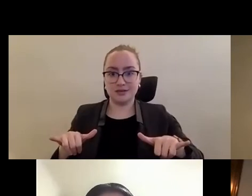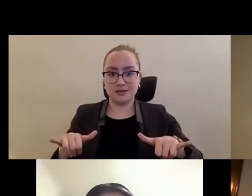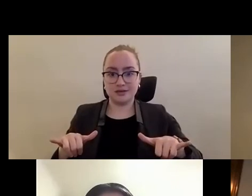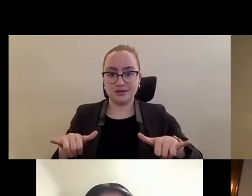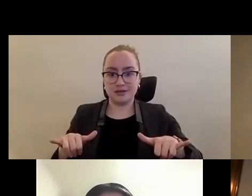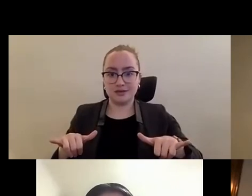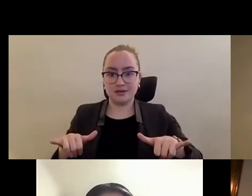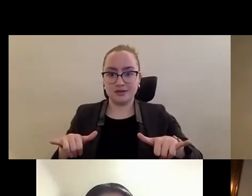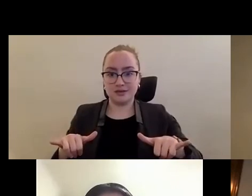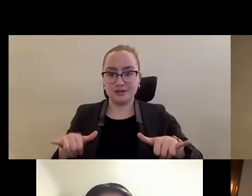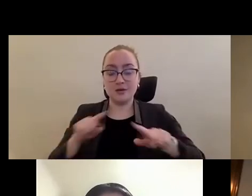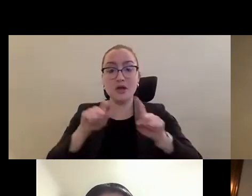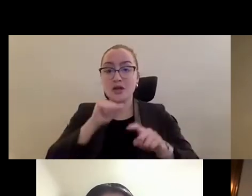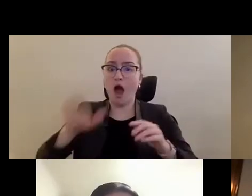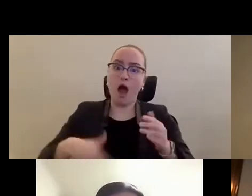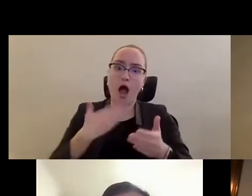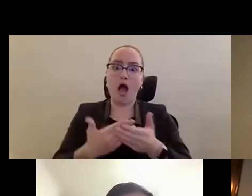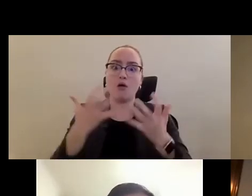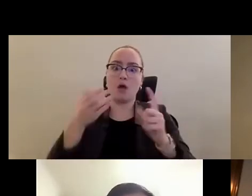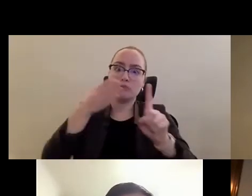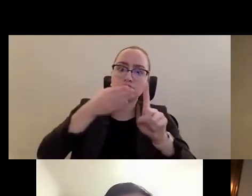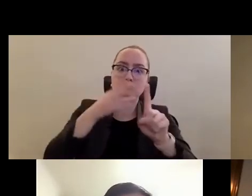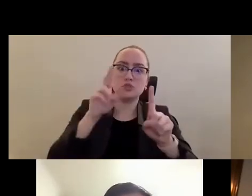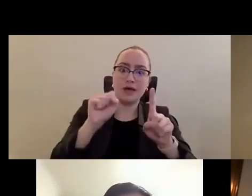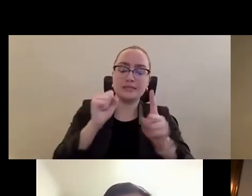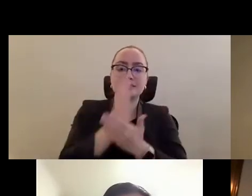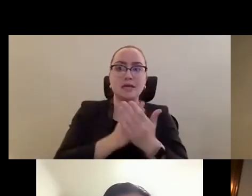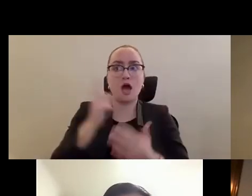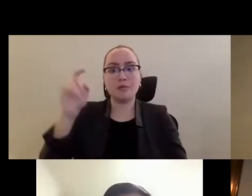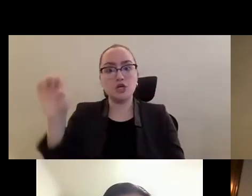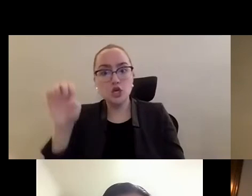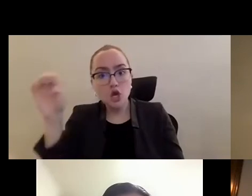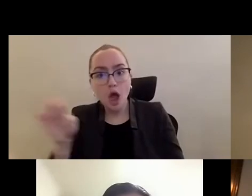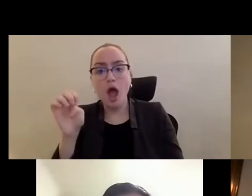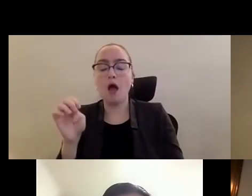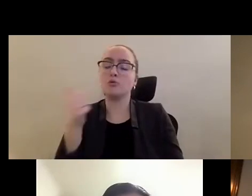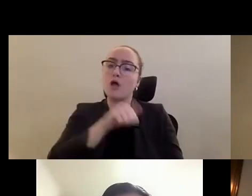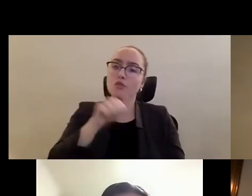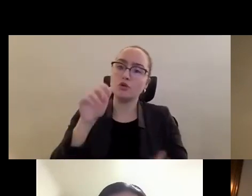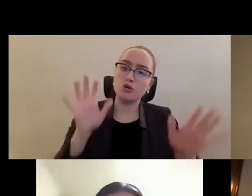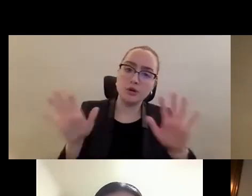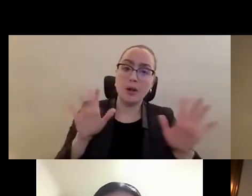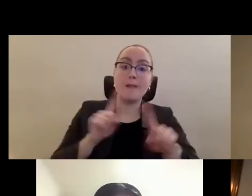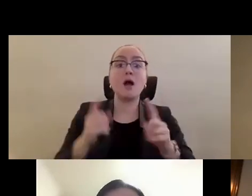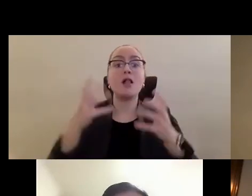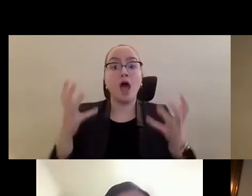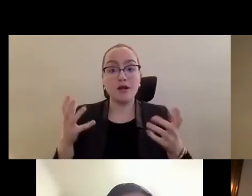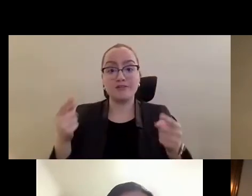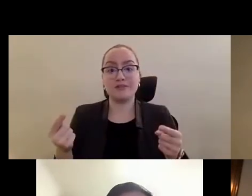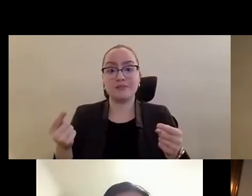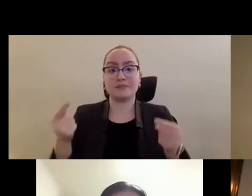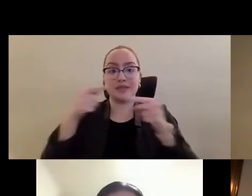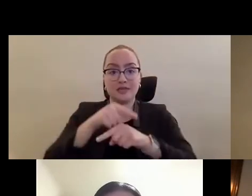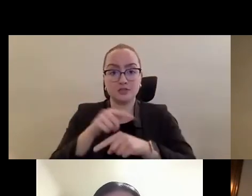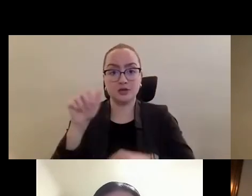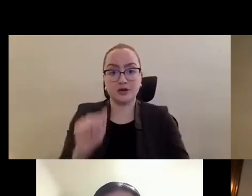14% de la población que quiere migrar. Entonces, eso quiere decir que el 86% no quiere migrar. Y no toda esa gente quiere venir a Estados Unidos. Mucha quiere ir a Europa, mucha